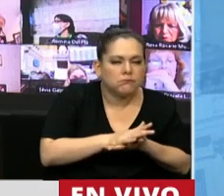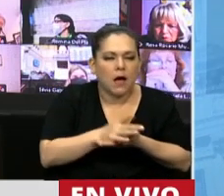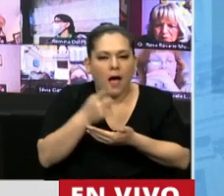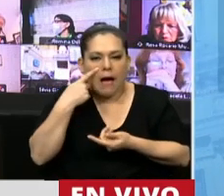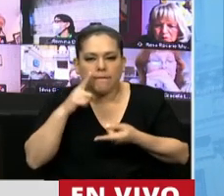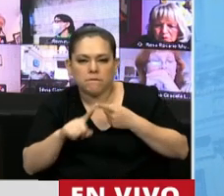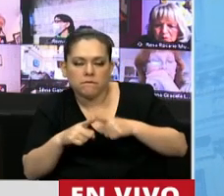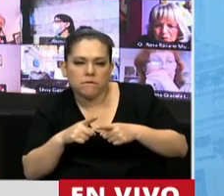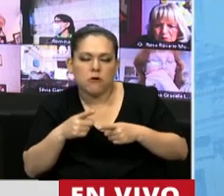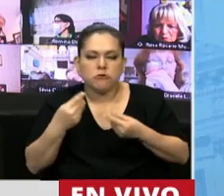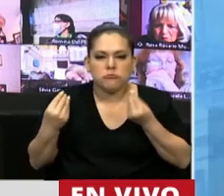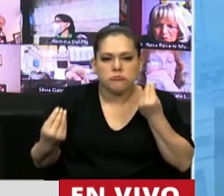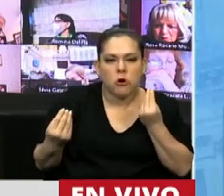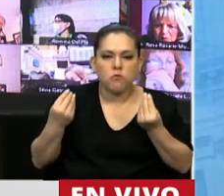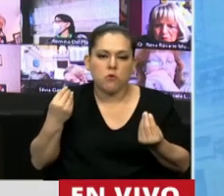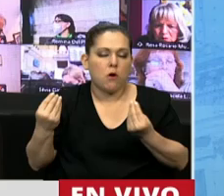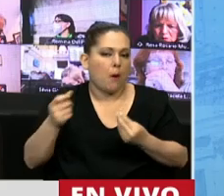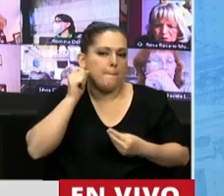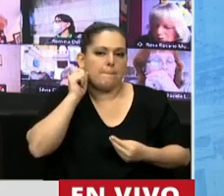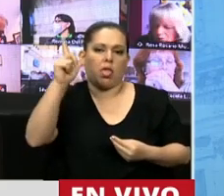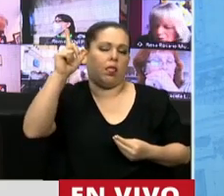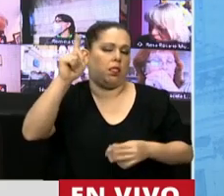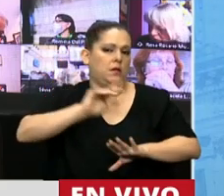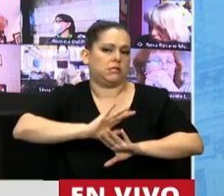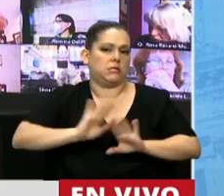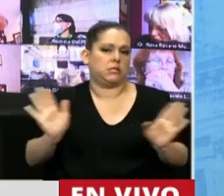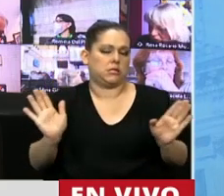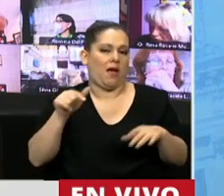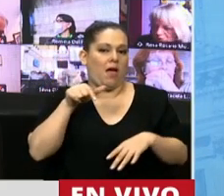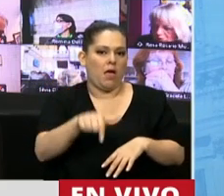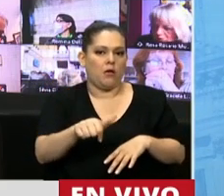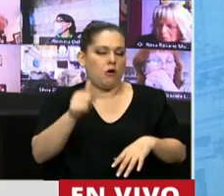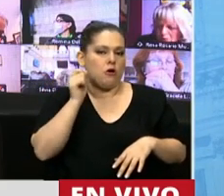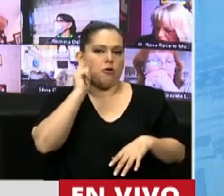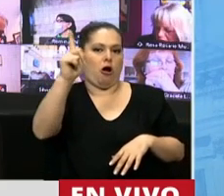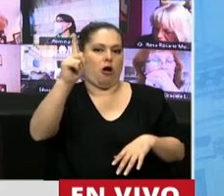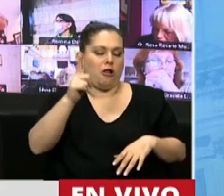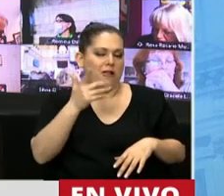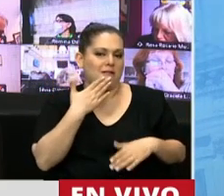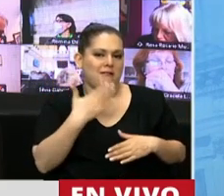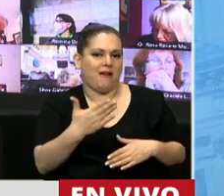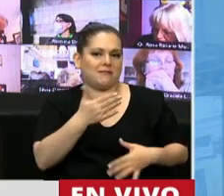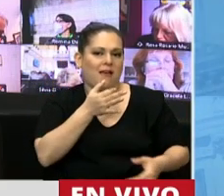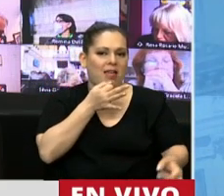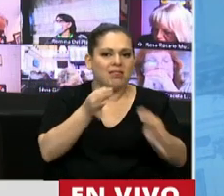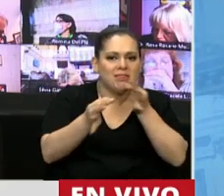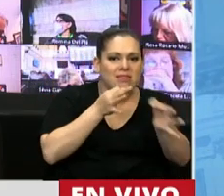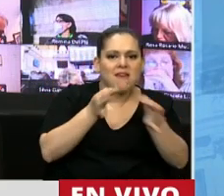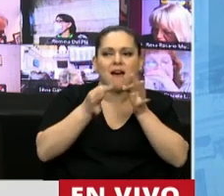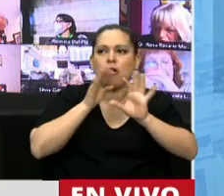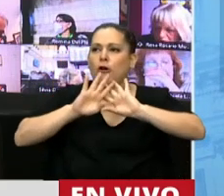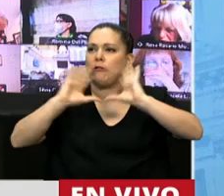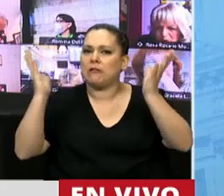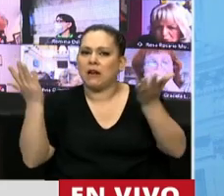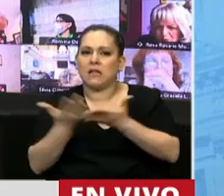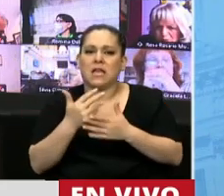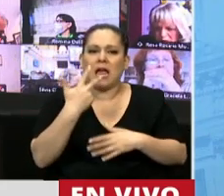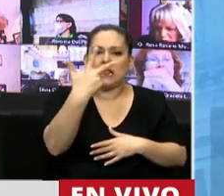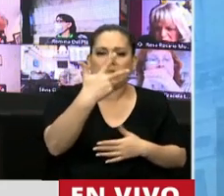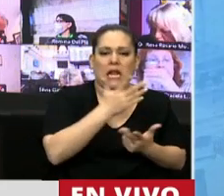que este convenio saliera es este el triunfo del diálogo en el ámbito internacional entre tres